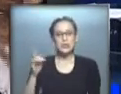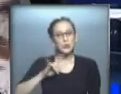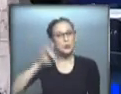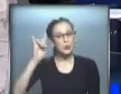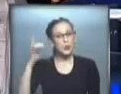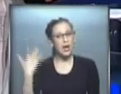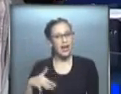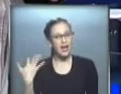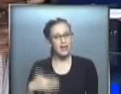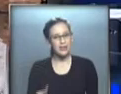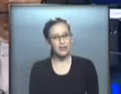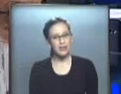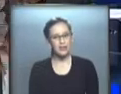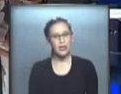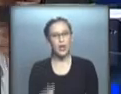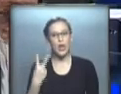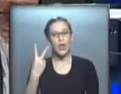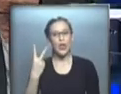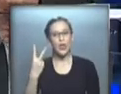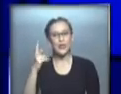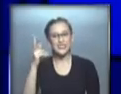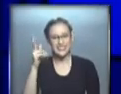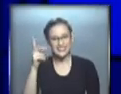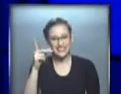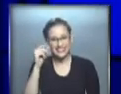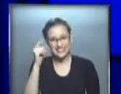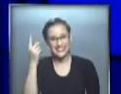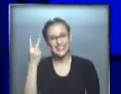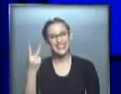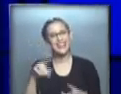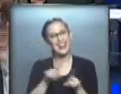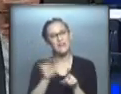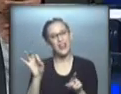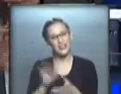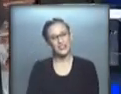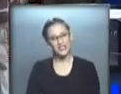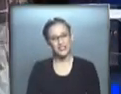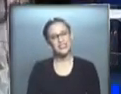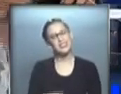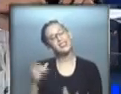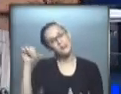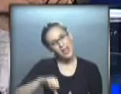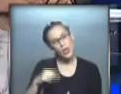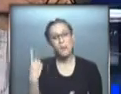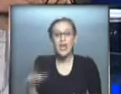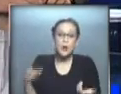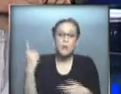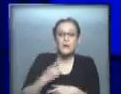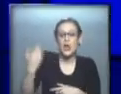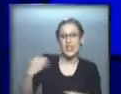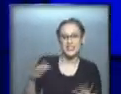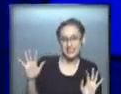algo como dos papas y un par de hermanos algo por algo bastante importantes y de parte lo para este porque pero de problema primero lo que tiene que no